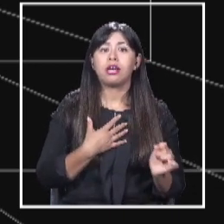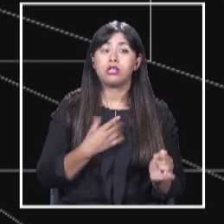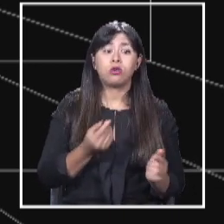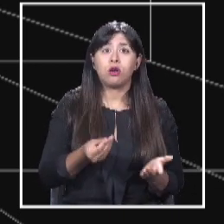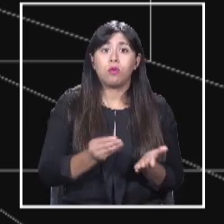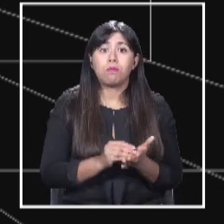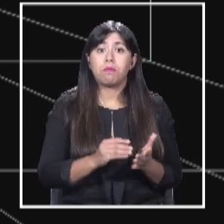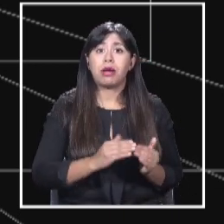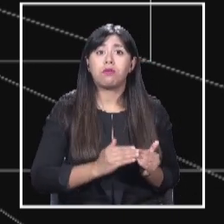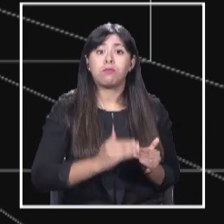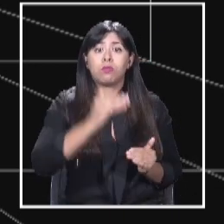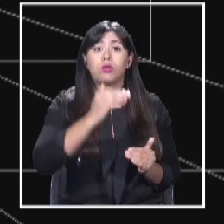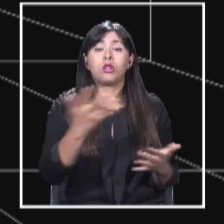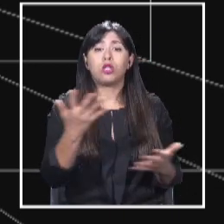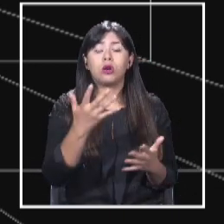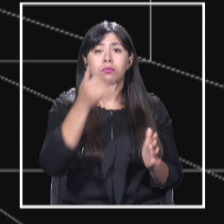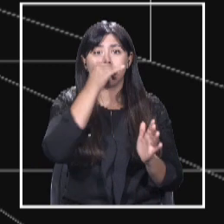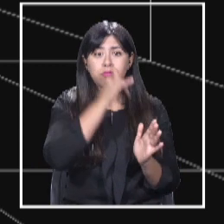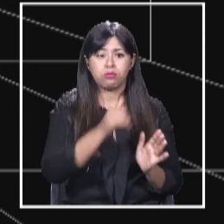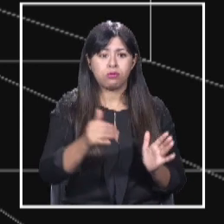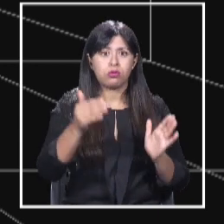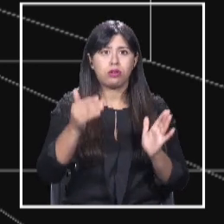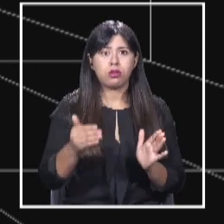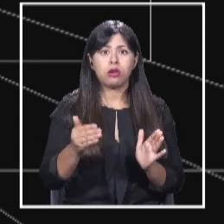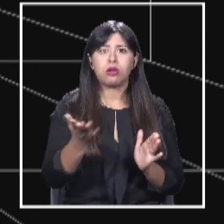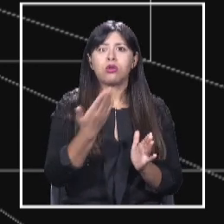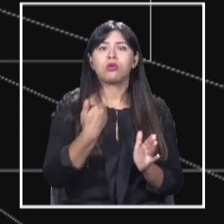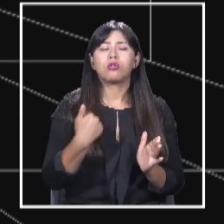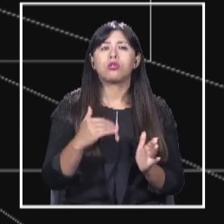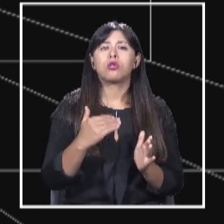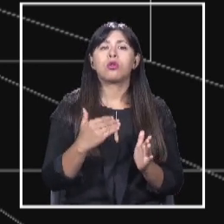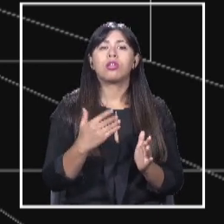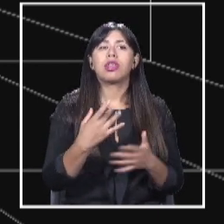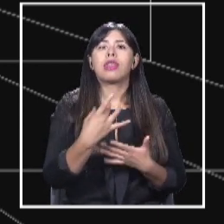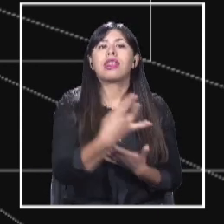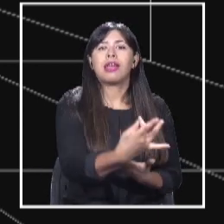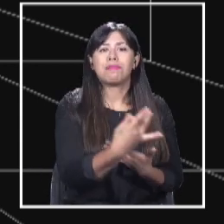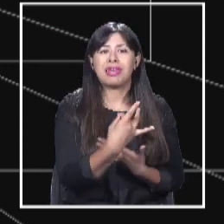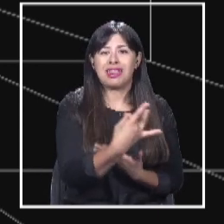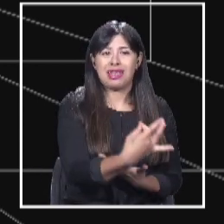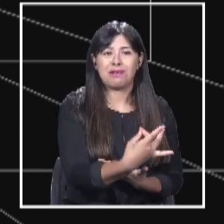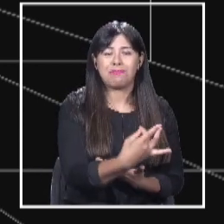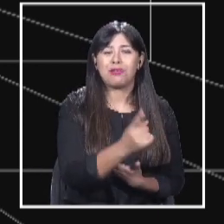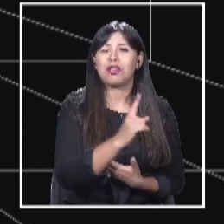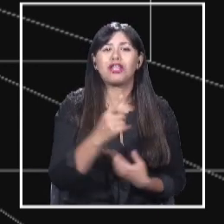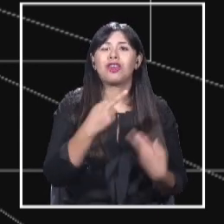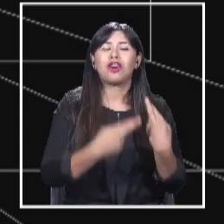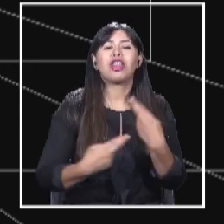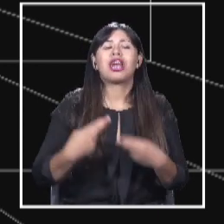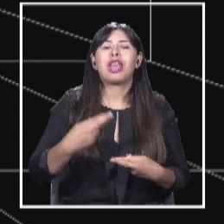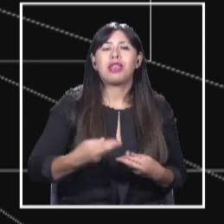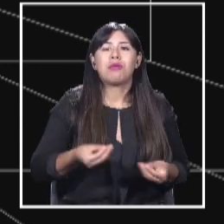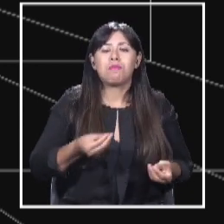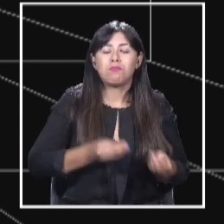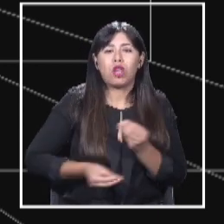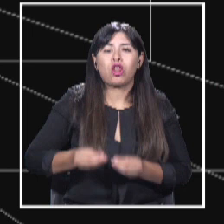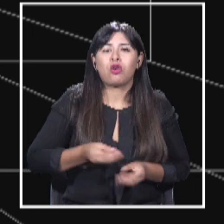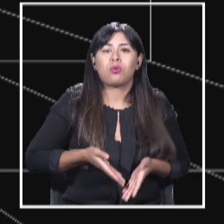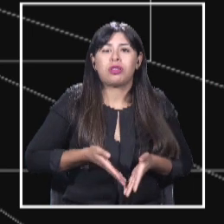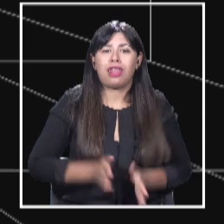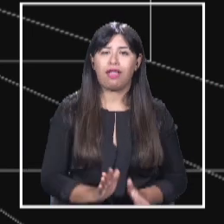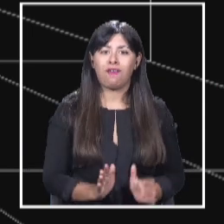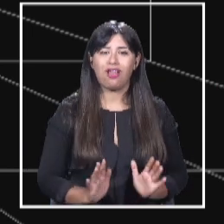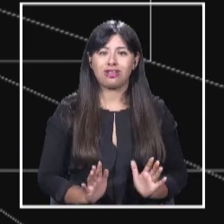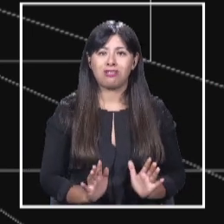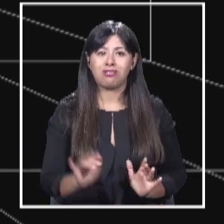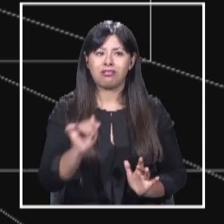aumentando precisamente los periodos en los que somos dependientes y no reproductivos. Lo que podría parecer una